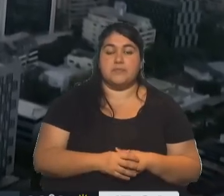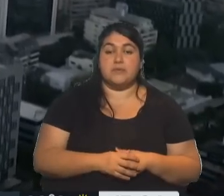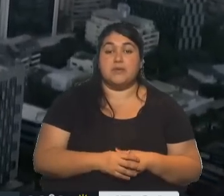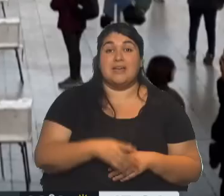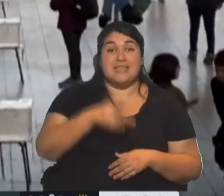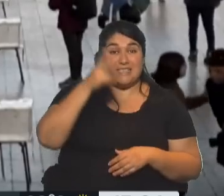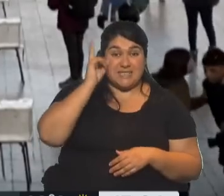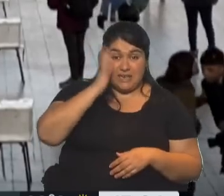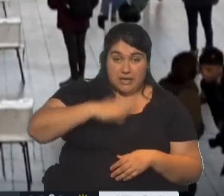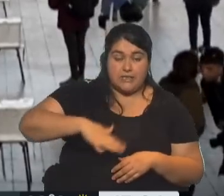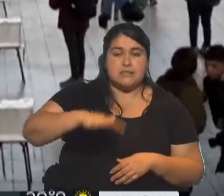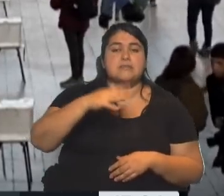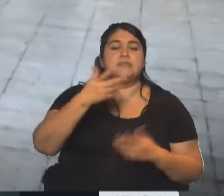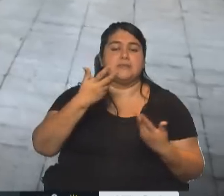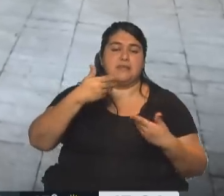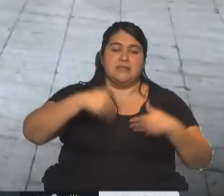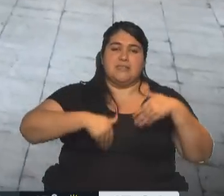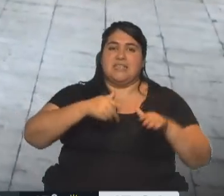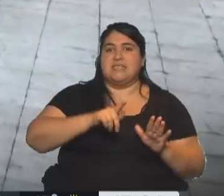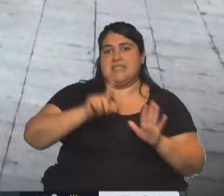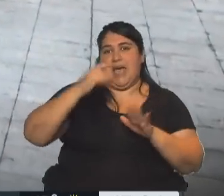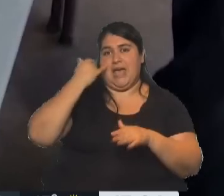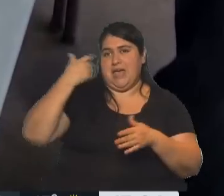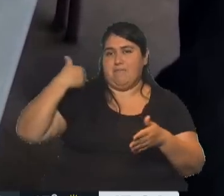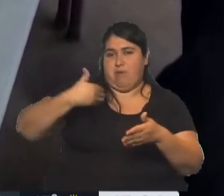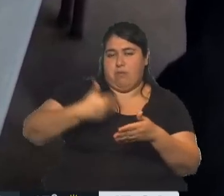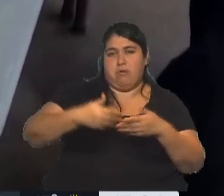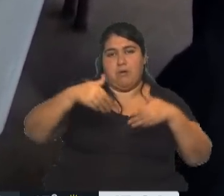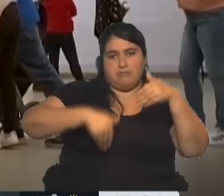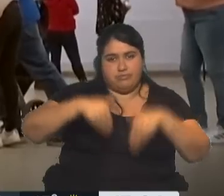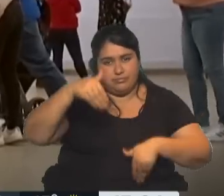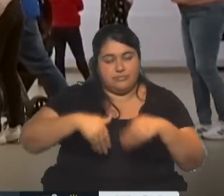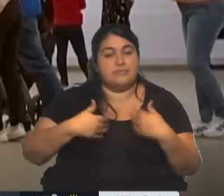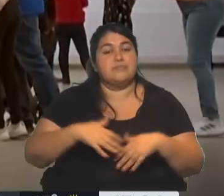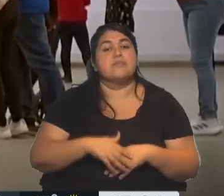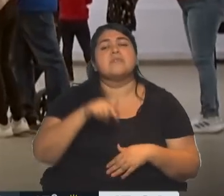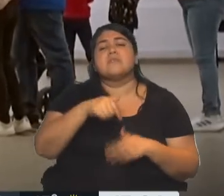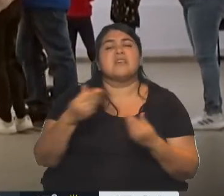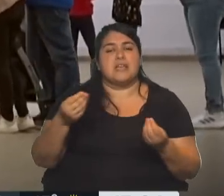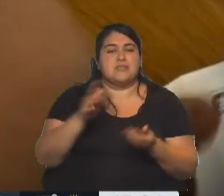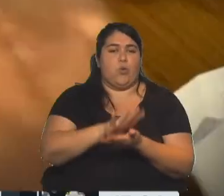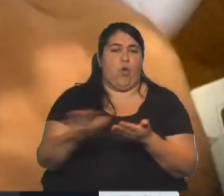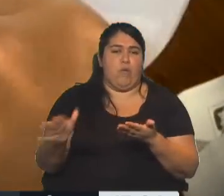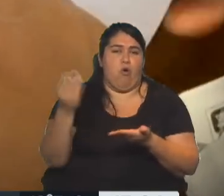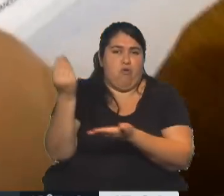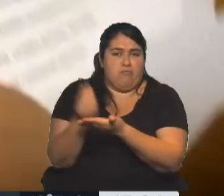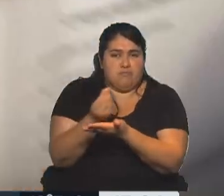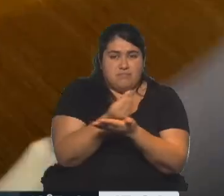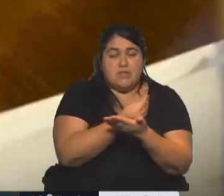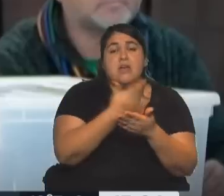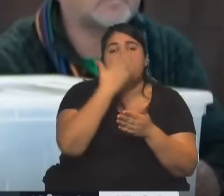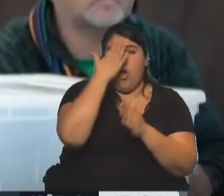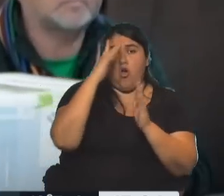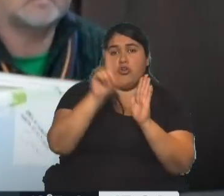Chile volvió a las urnas por séptima vez desde 2020, en esta oportunidad para elegir a los nuevos consejeros que redactarán la